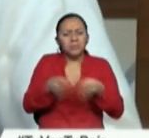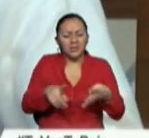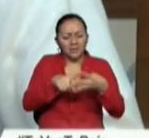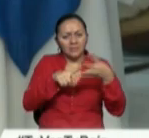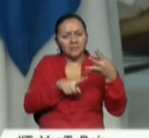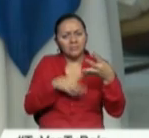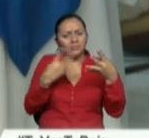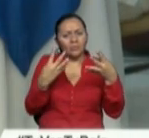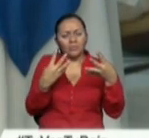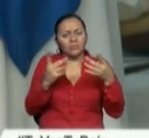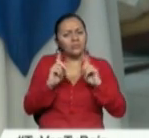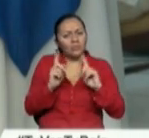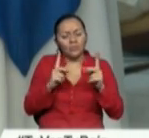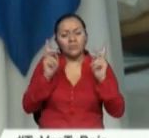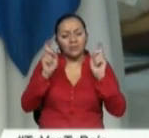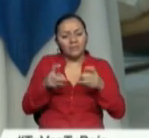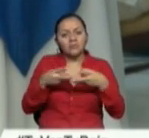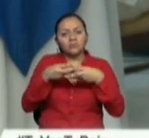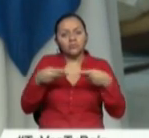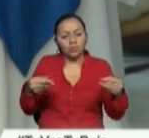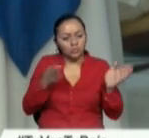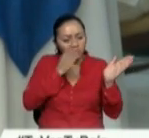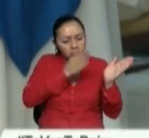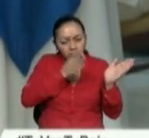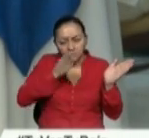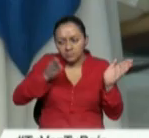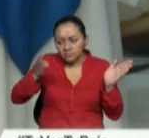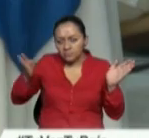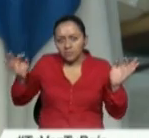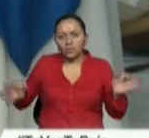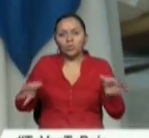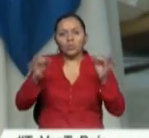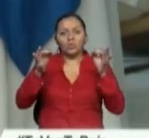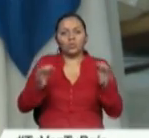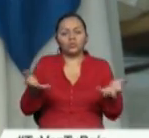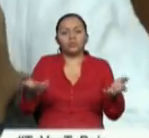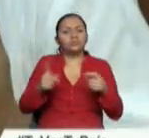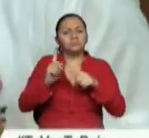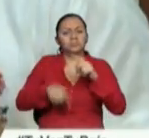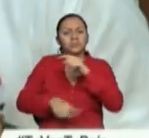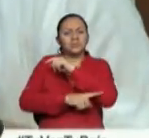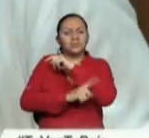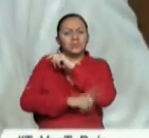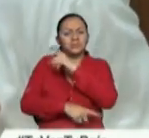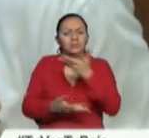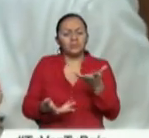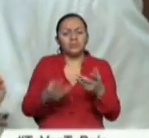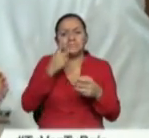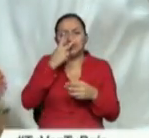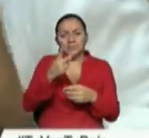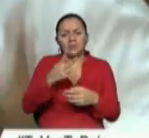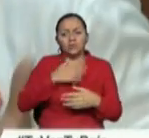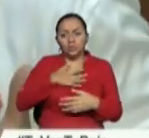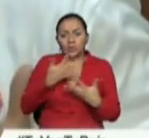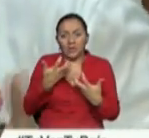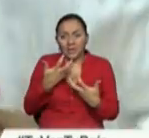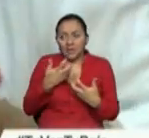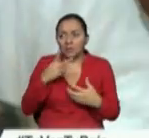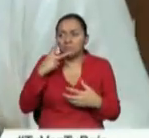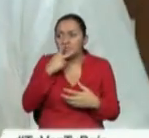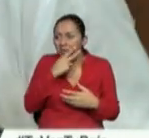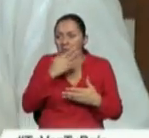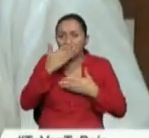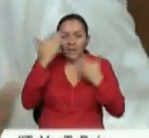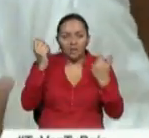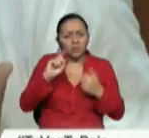todo el mundo hay que dar soluciones más lógicas más justas además no puede ser sancionado alguien que no tiene ese afán de dolo de engañar